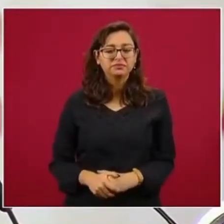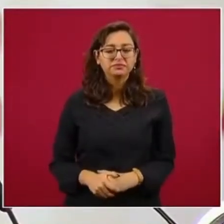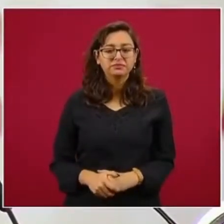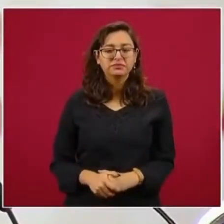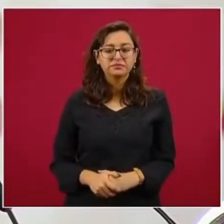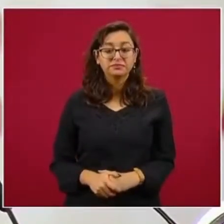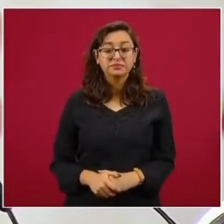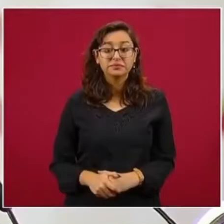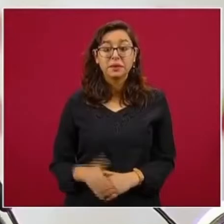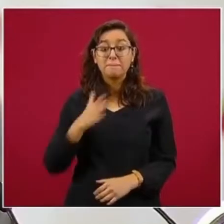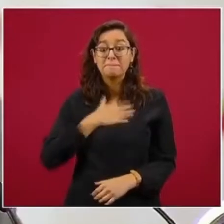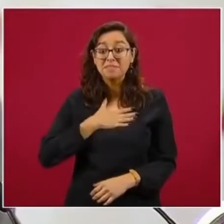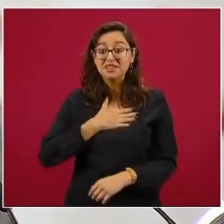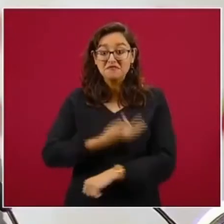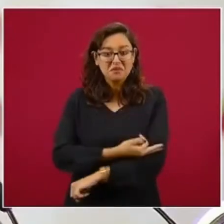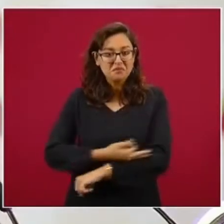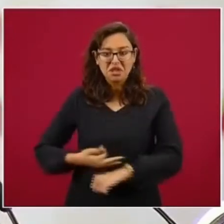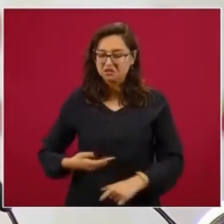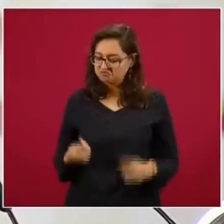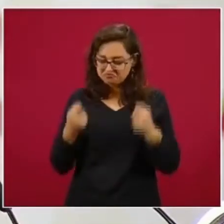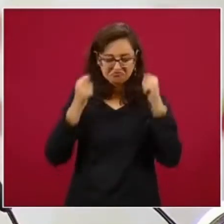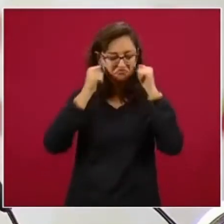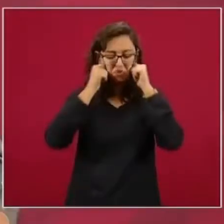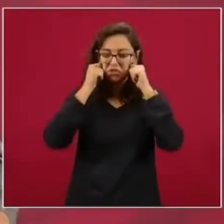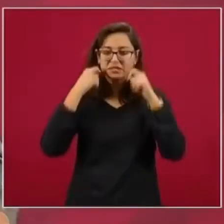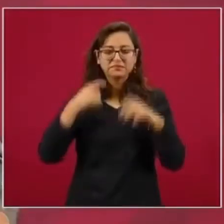Y estoy hablando de mi familia.